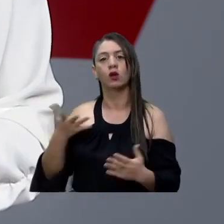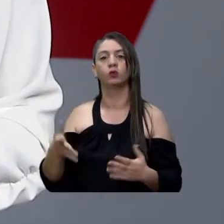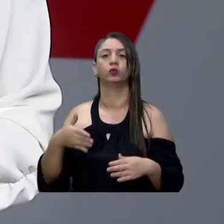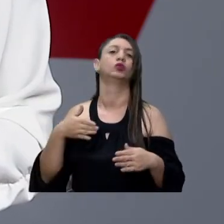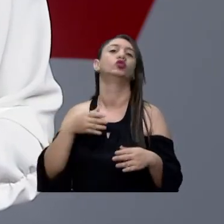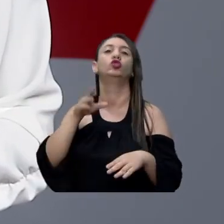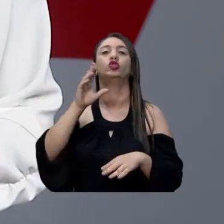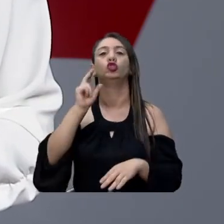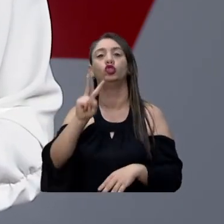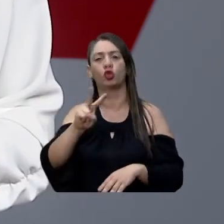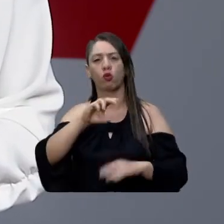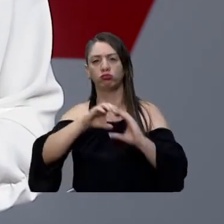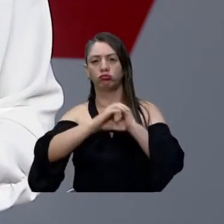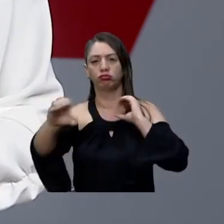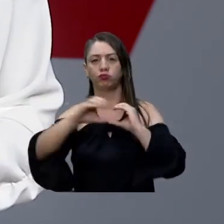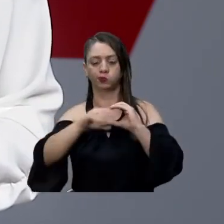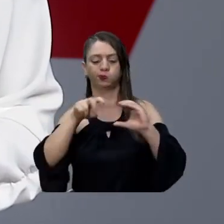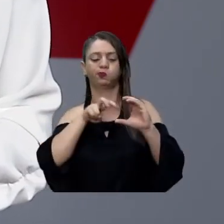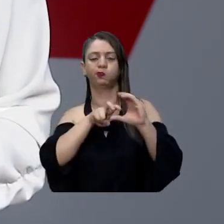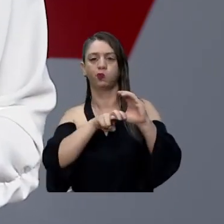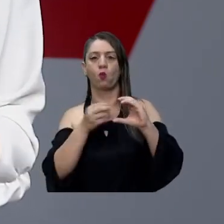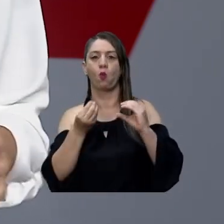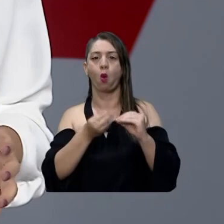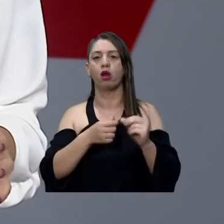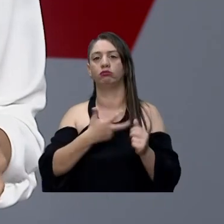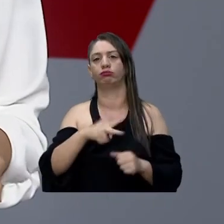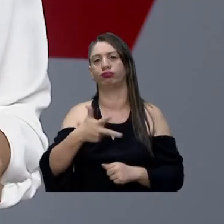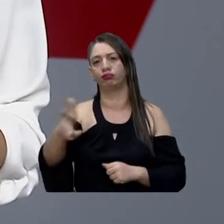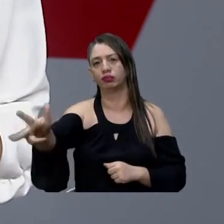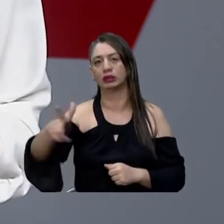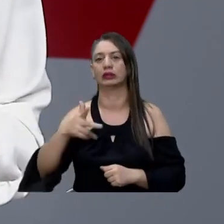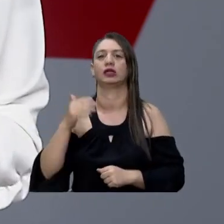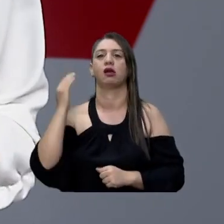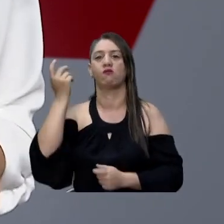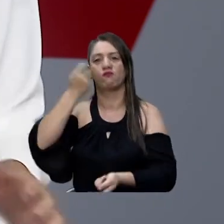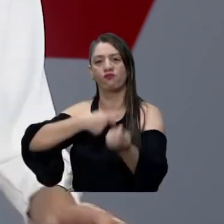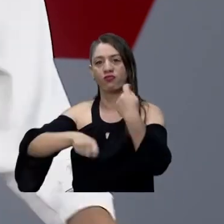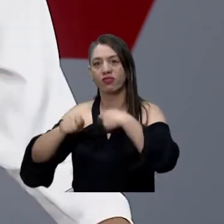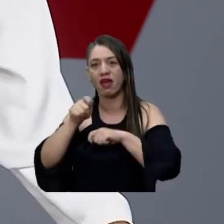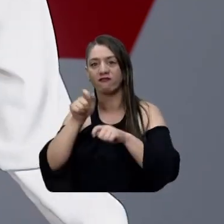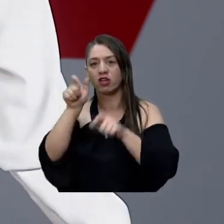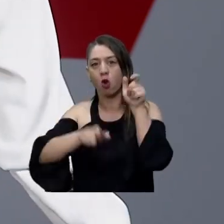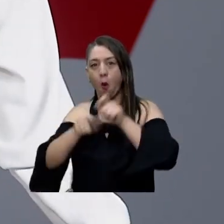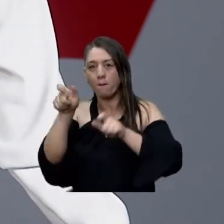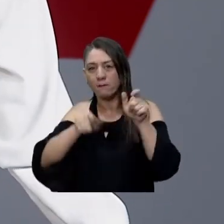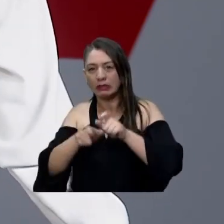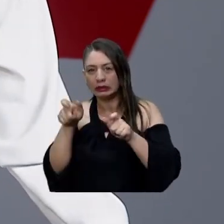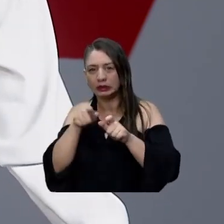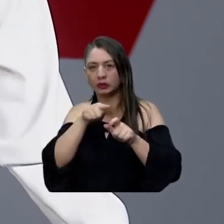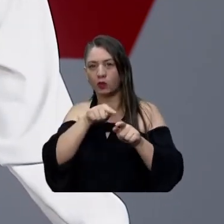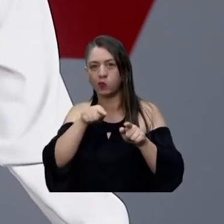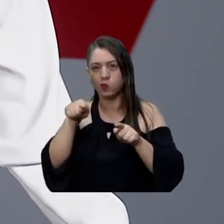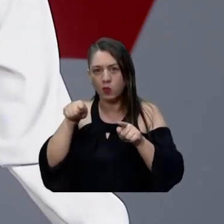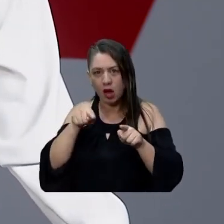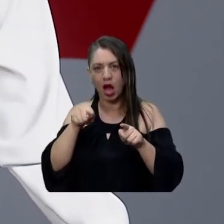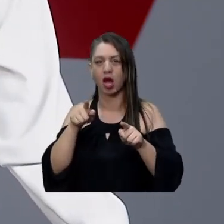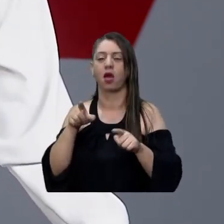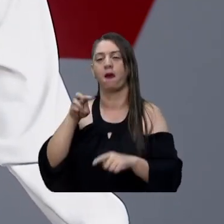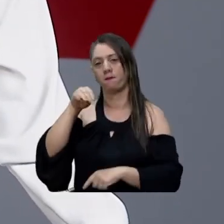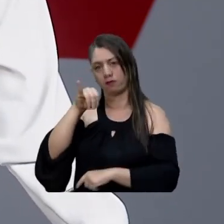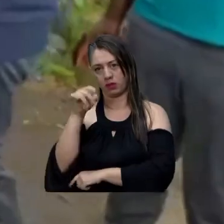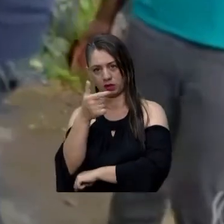inmovilizados 2 buses que transportaban migrantes haitianos. Se presume que es un tráfico de migrantes y el caso quedó en manos de Migración